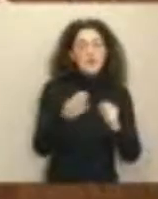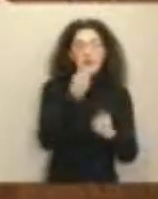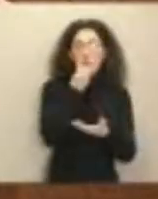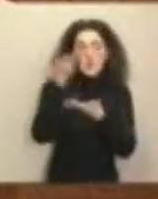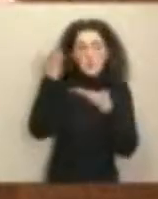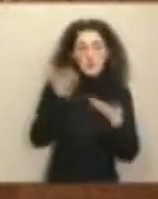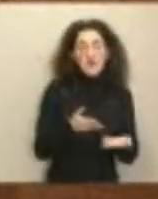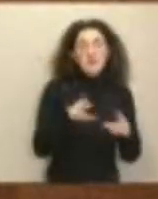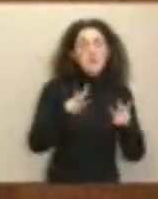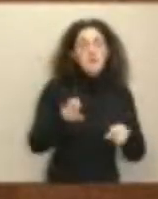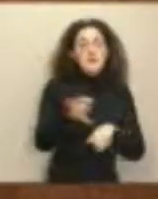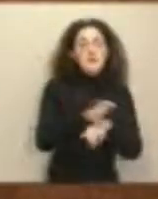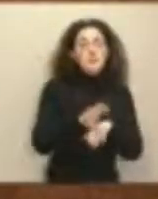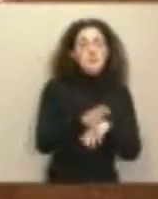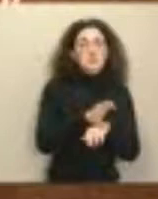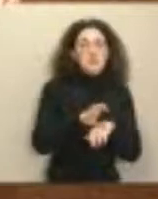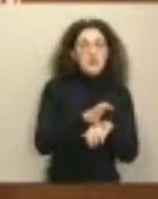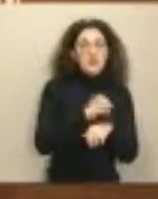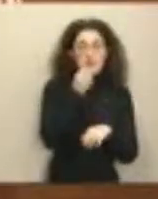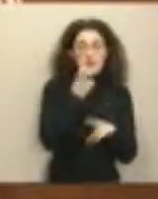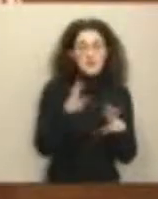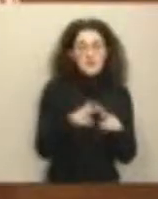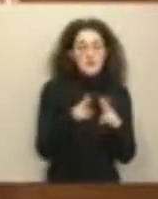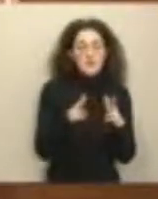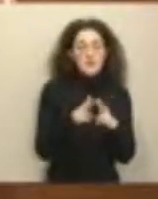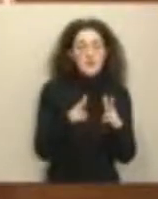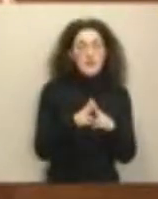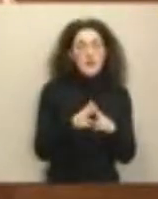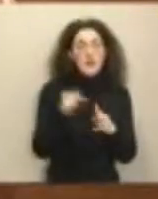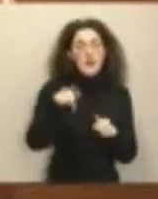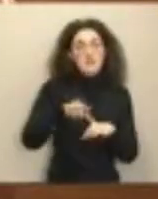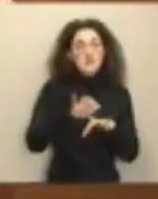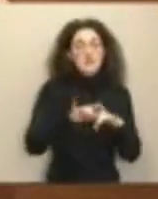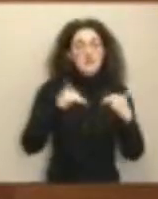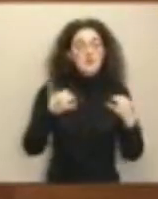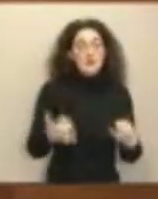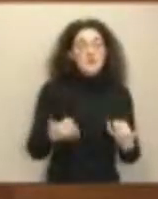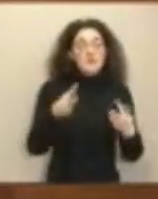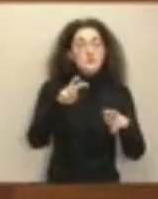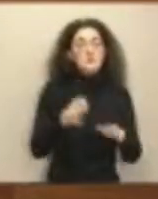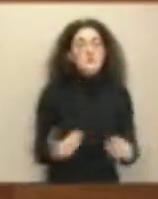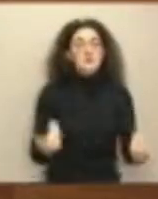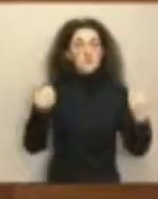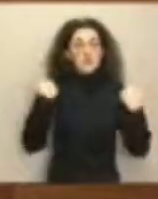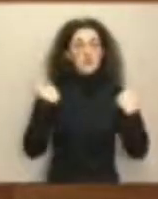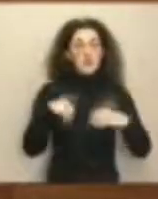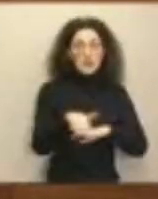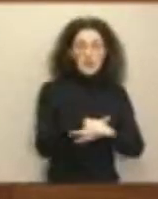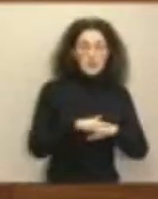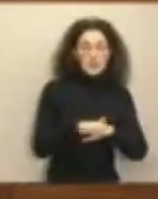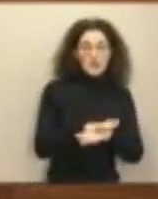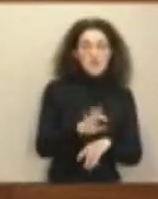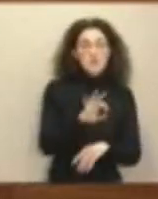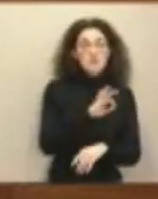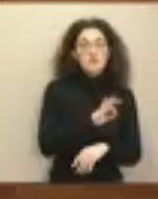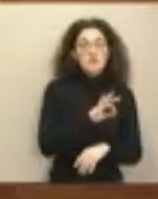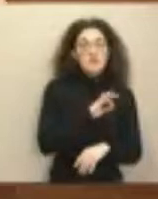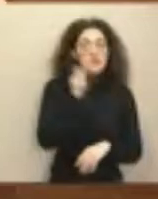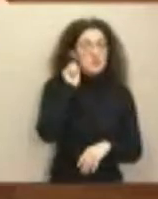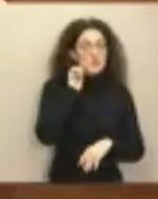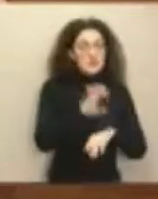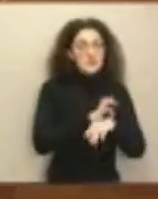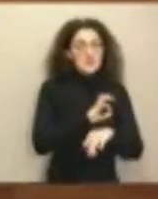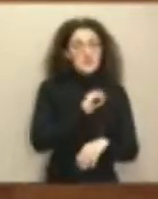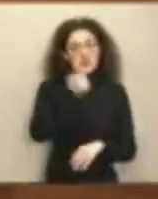a la nueva consejera de Bienestar Social a esta Cámara en su nueva responsabilidad de Gobierno. Señoras y